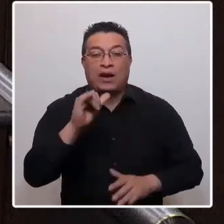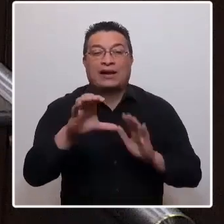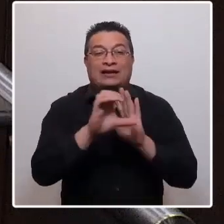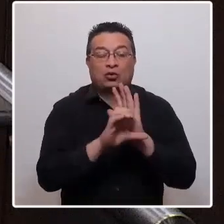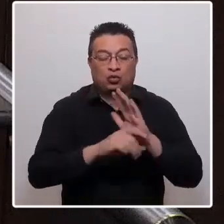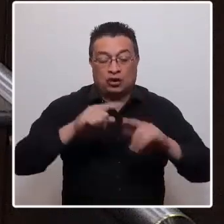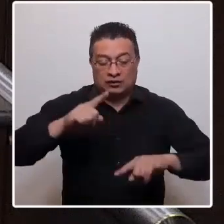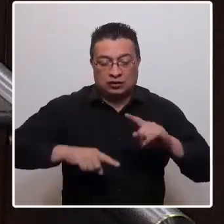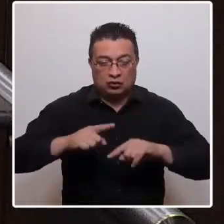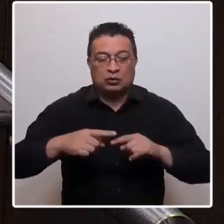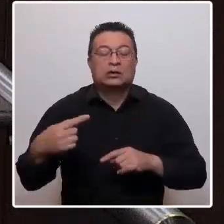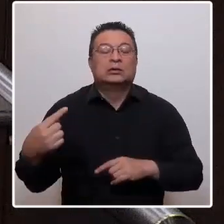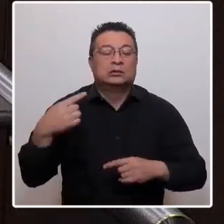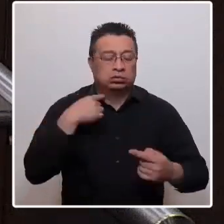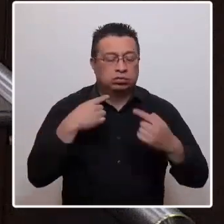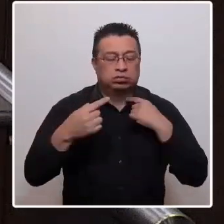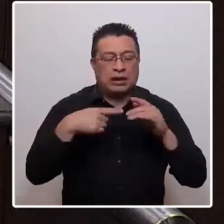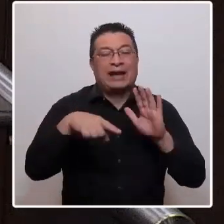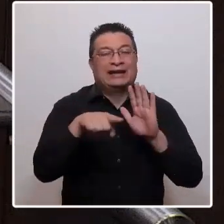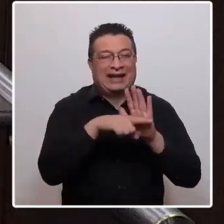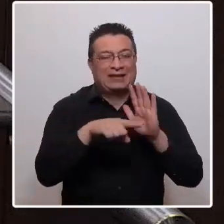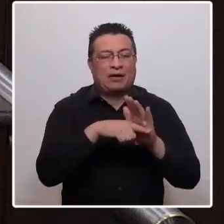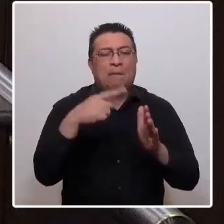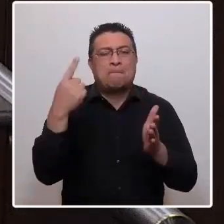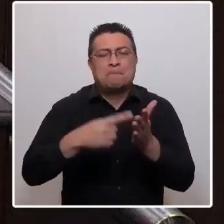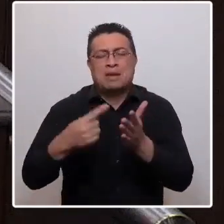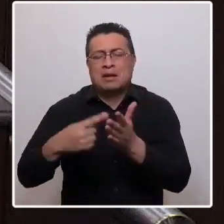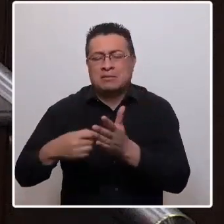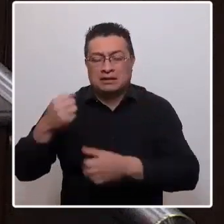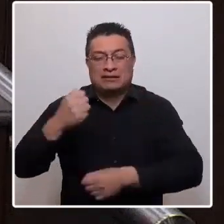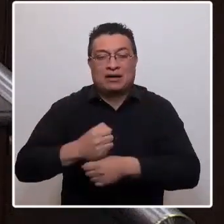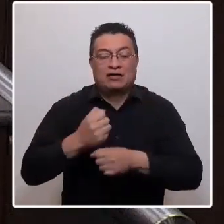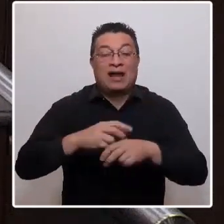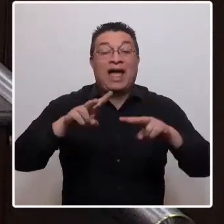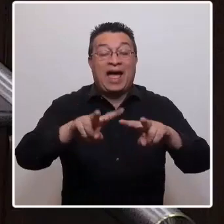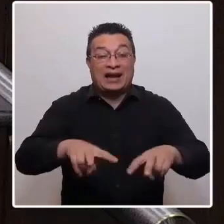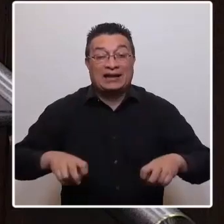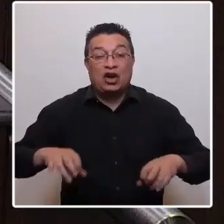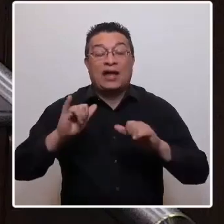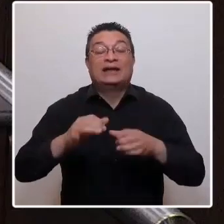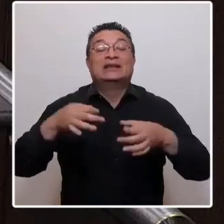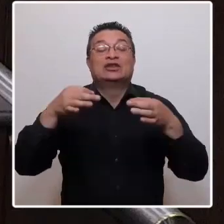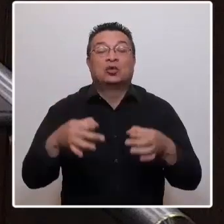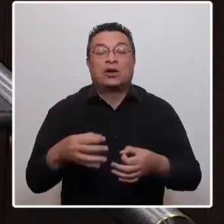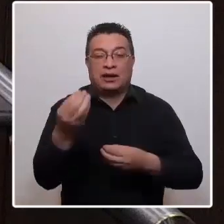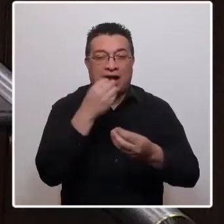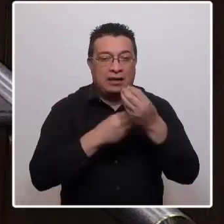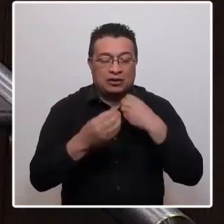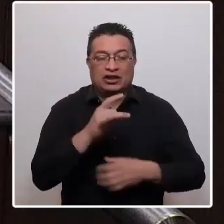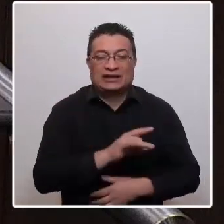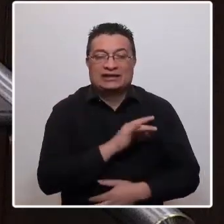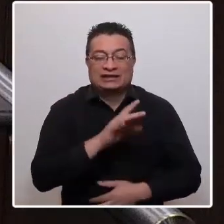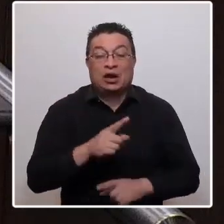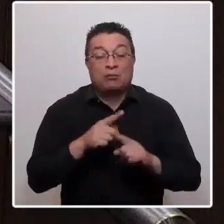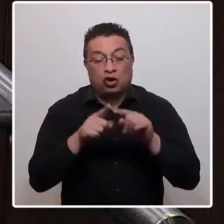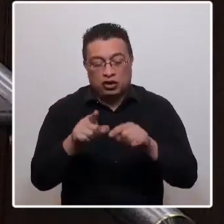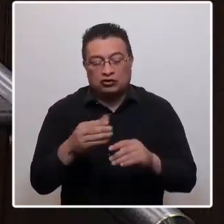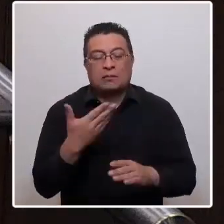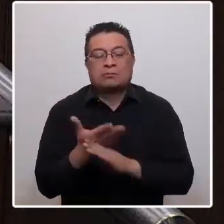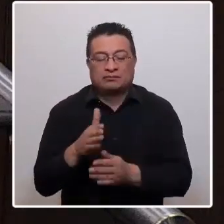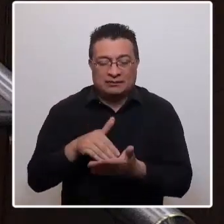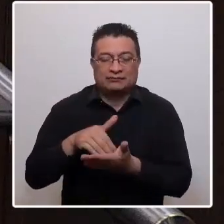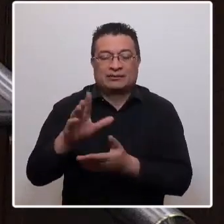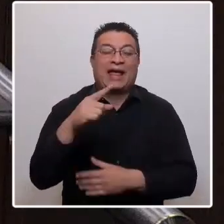Territorio impactarán negativamente a miles de empleos agrícolas y en la seguridad alimentaria de los chilenos. Por eso llamo a rechazar en